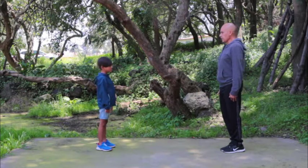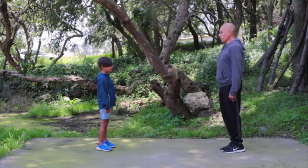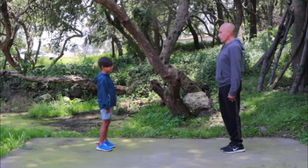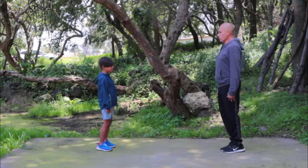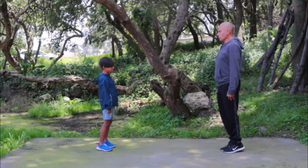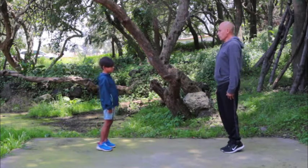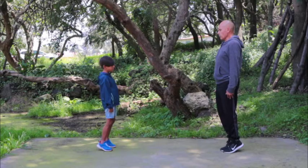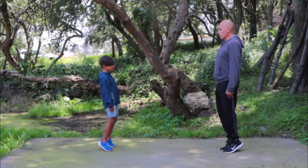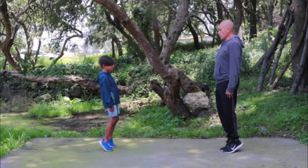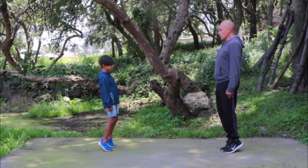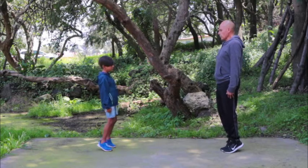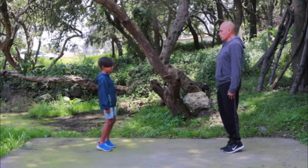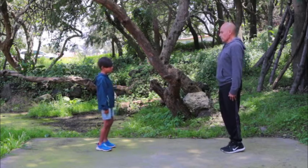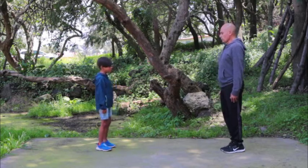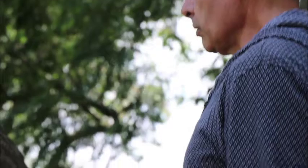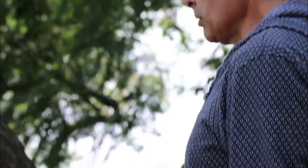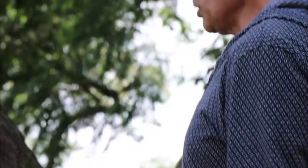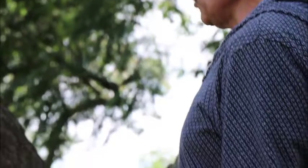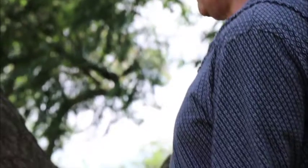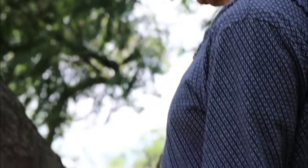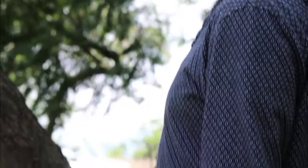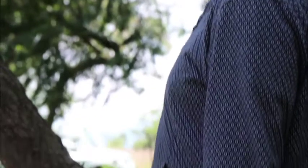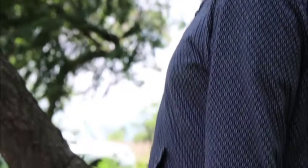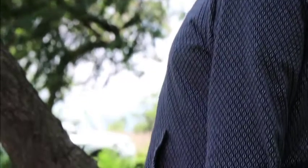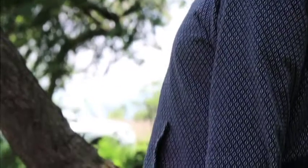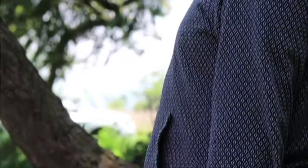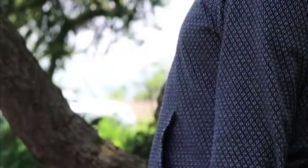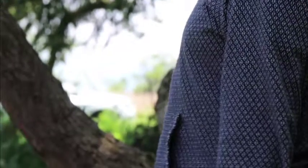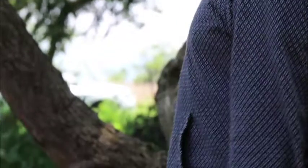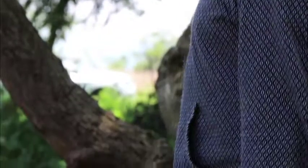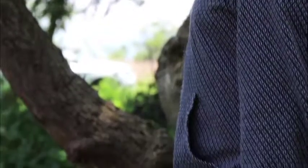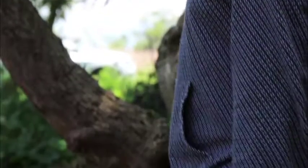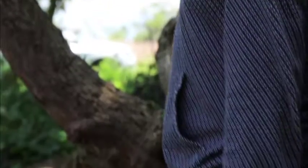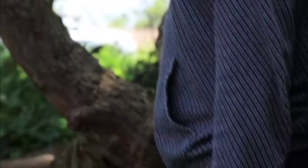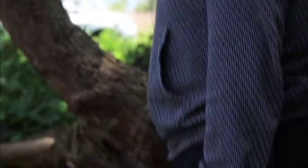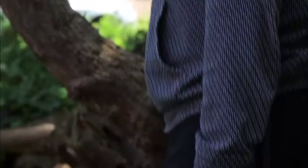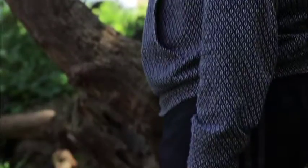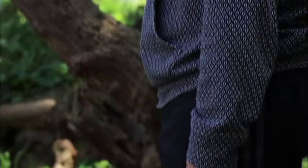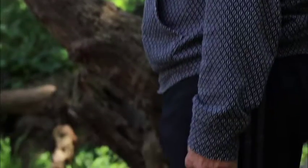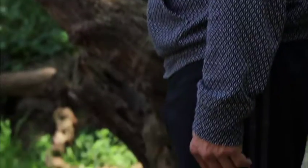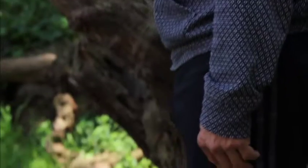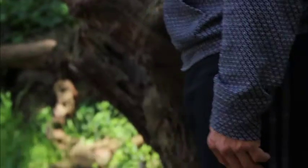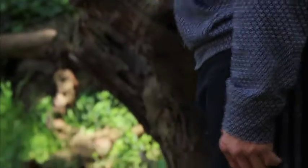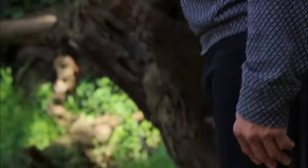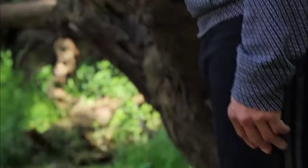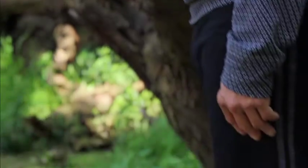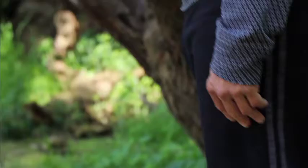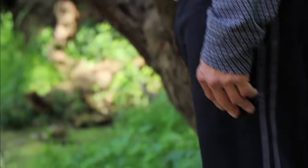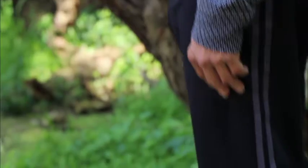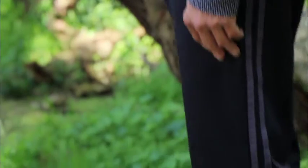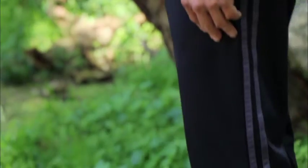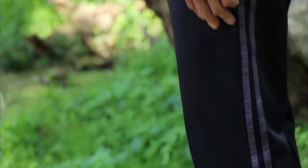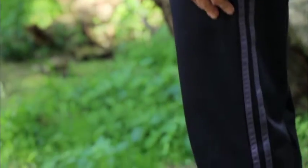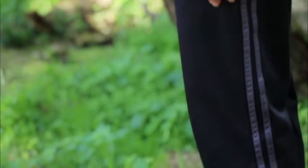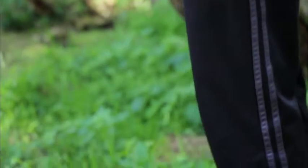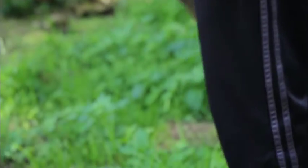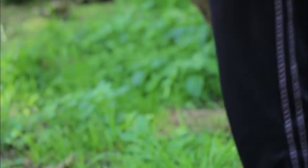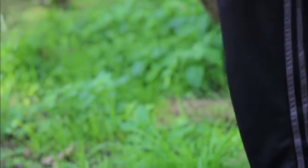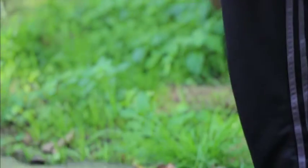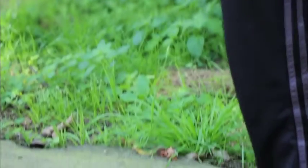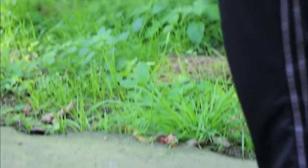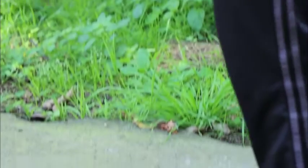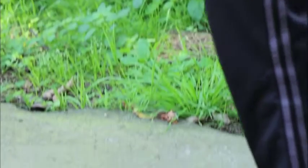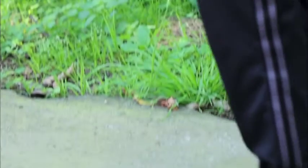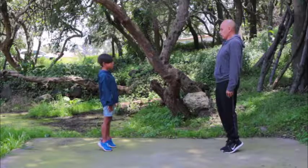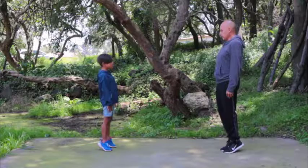es elevar nuestros talones, sin flexionar las rodillas, nada más vamos a elevar, exacto, nuestros talones.